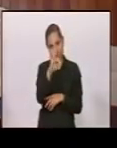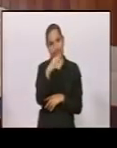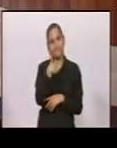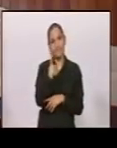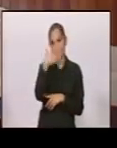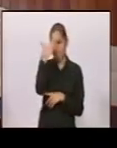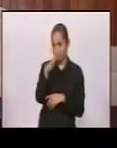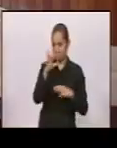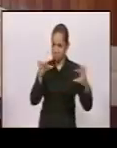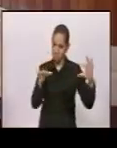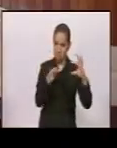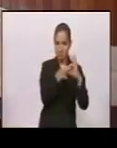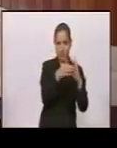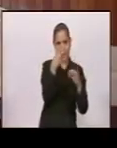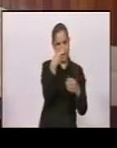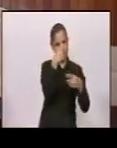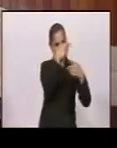sujeta.